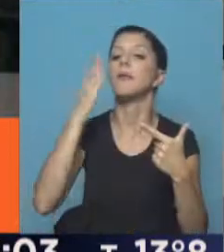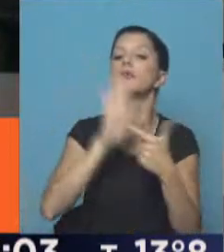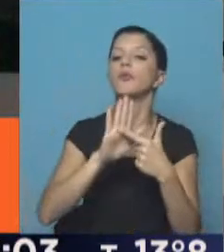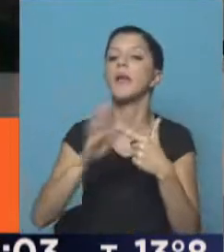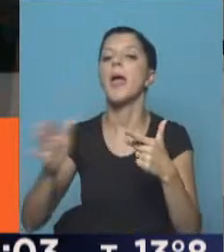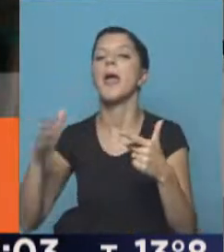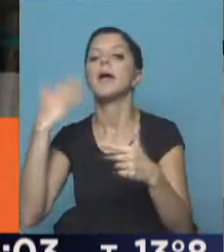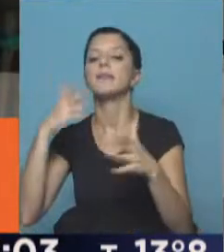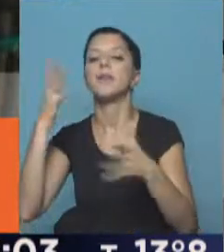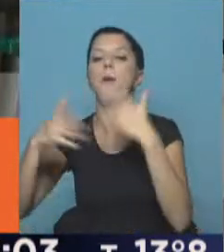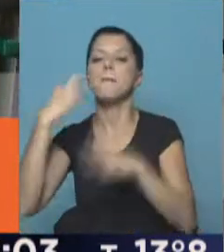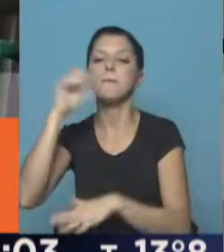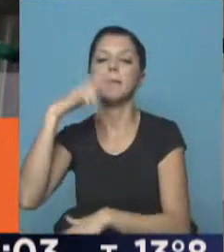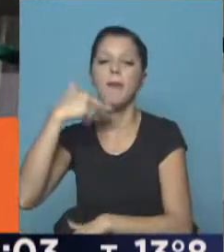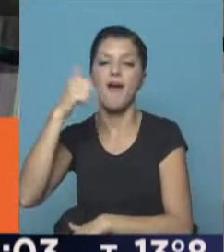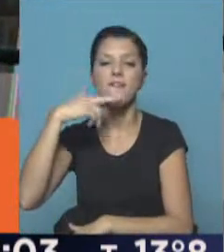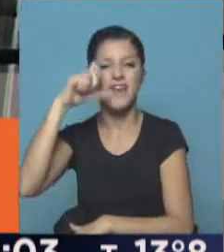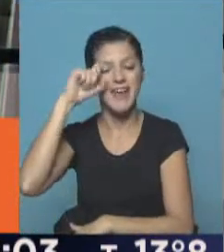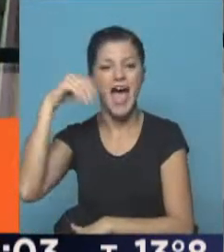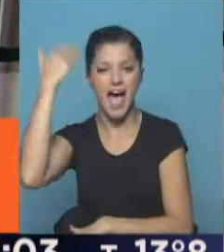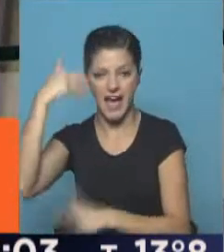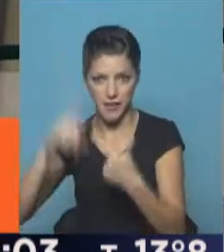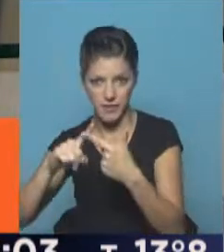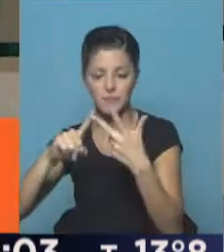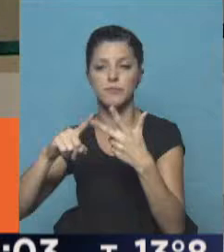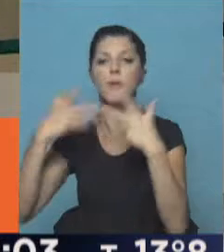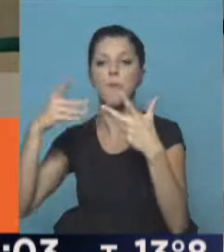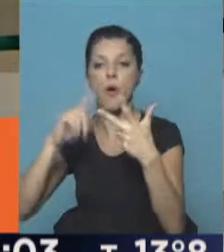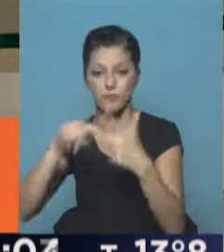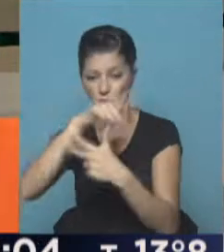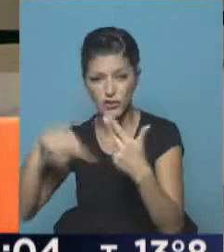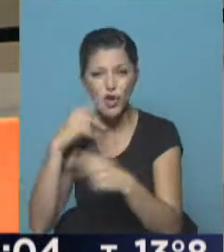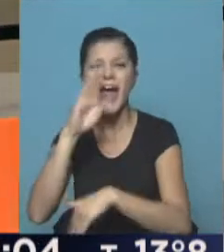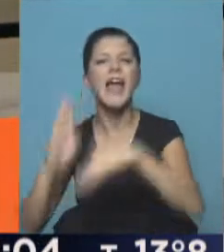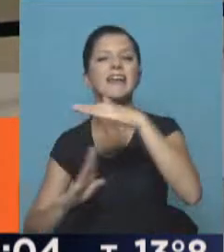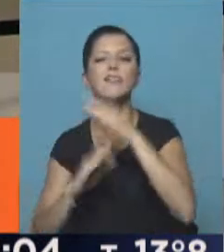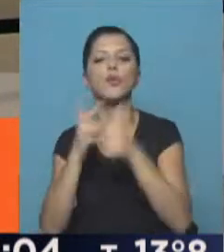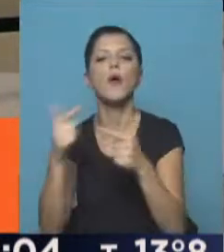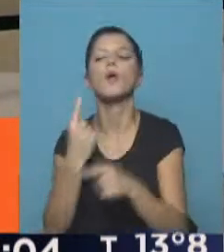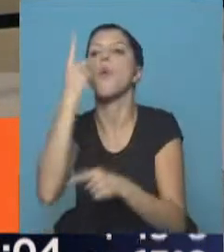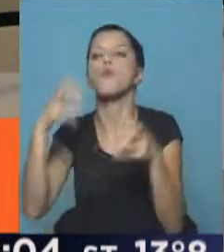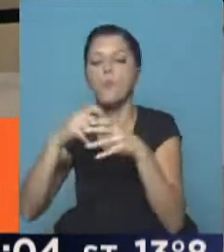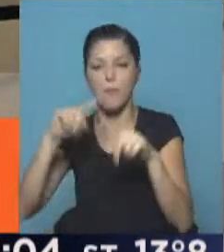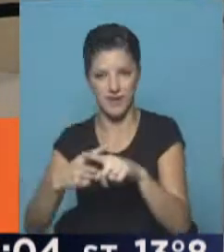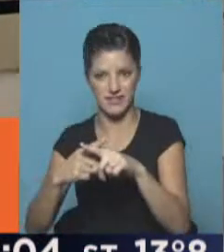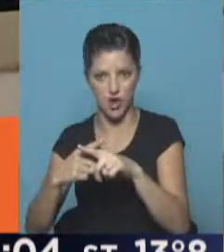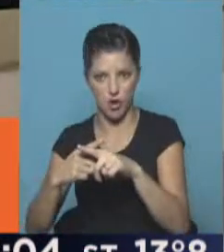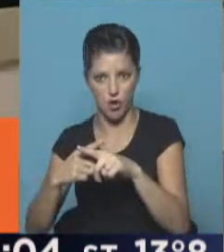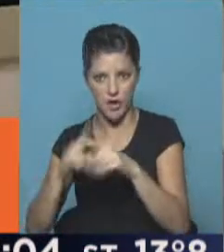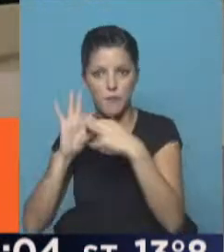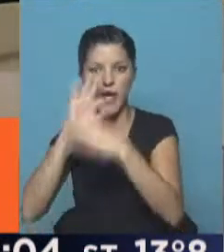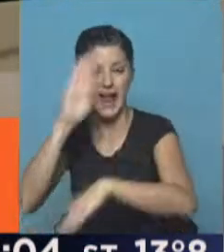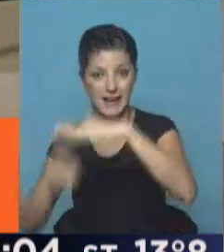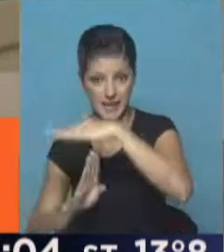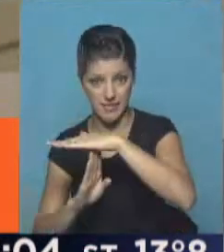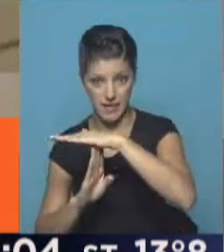Podemos. Todos estos movimientos no tienen líderes. No están institucionalizados a través de un partido, no están canalizados. Los partidos